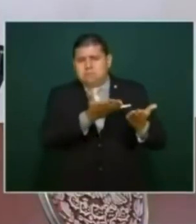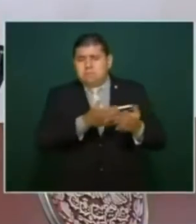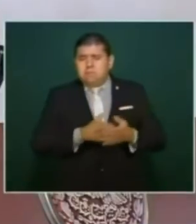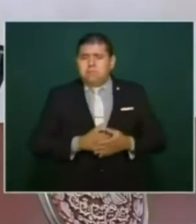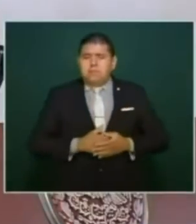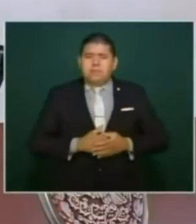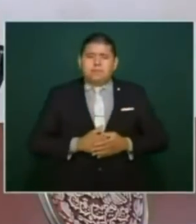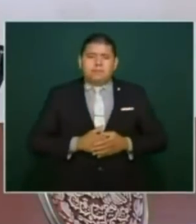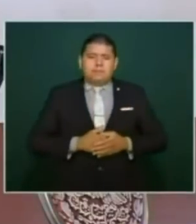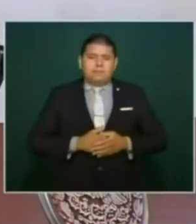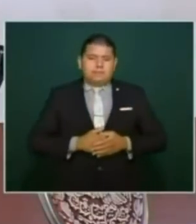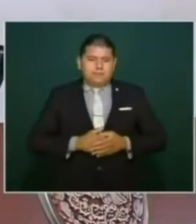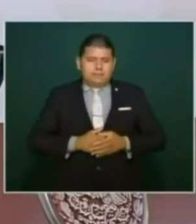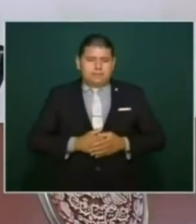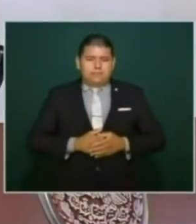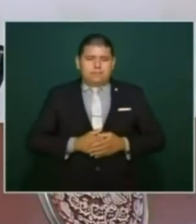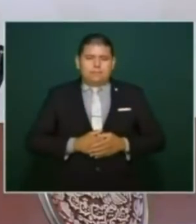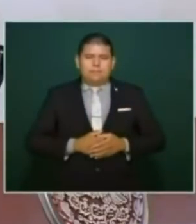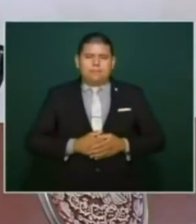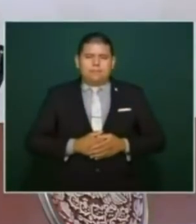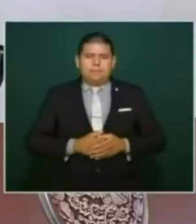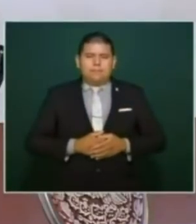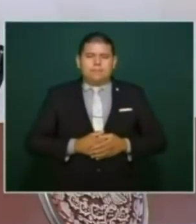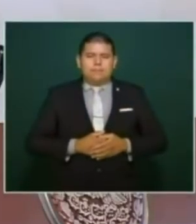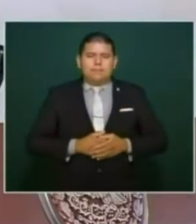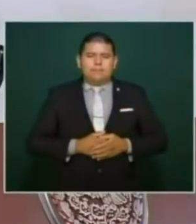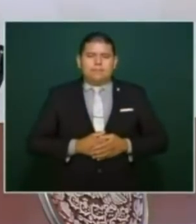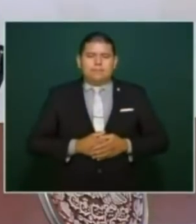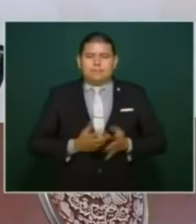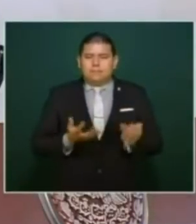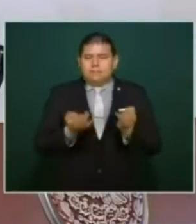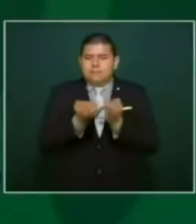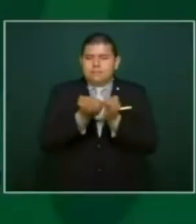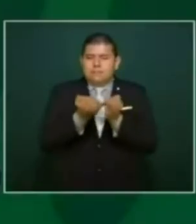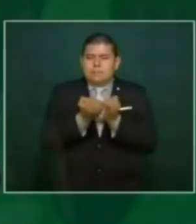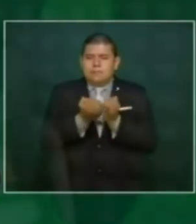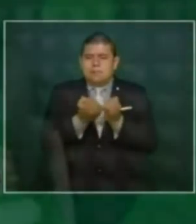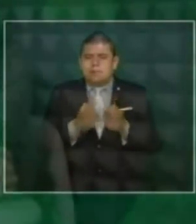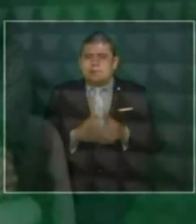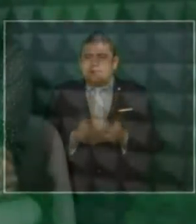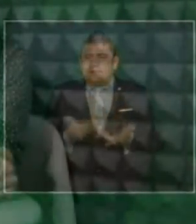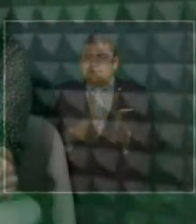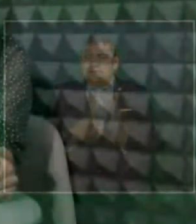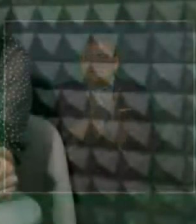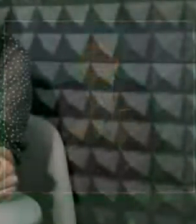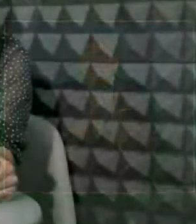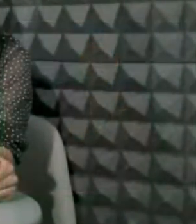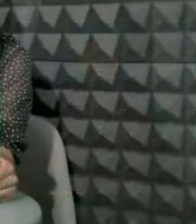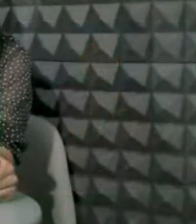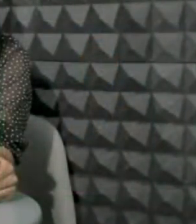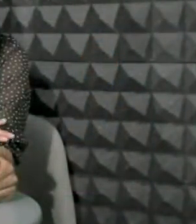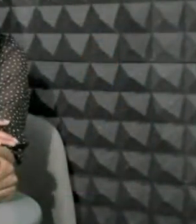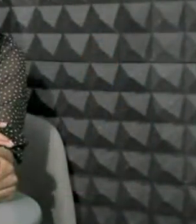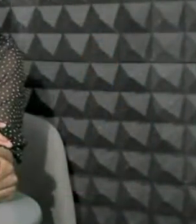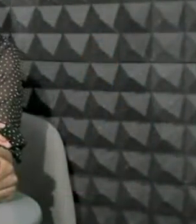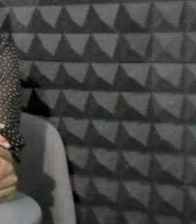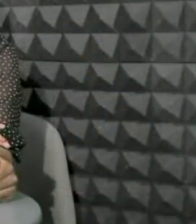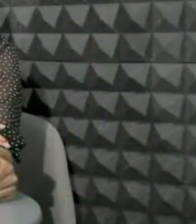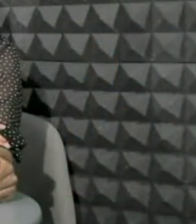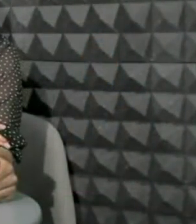como conservadores, pero obviamente pues también abrió la puerta a que se indague, al